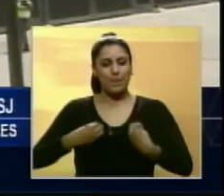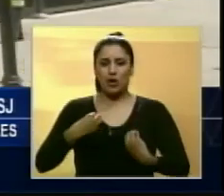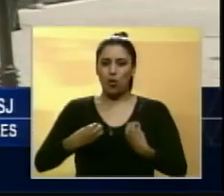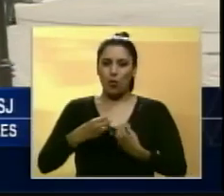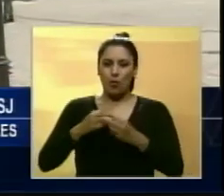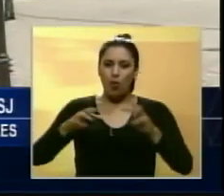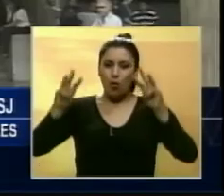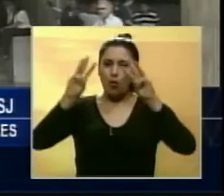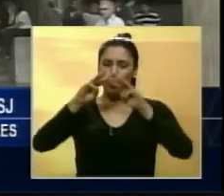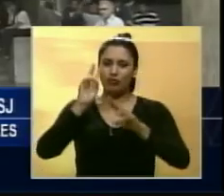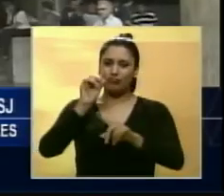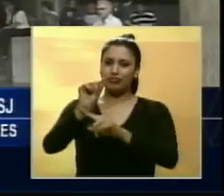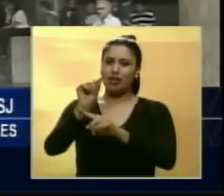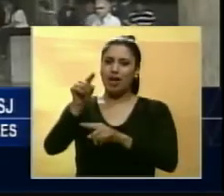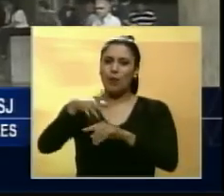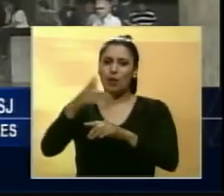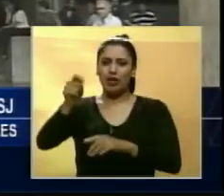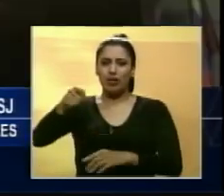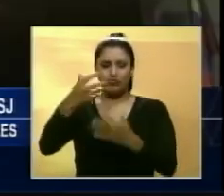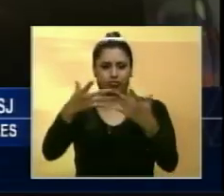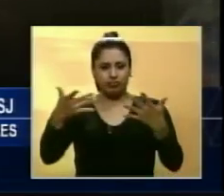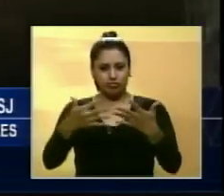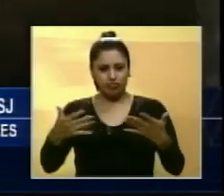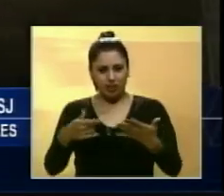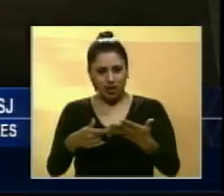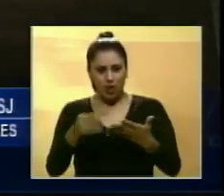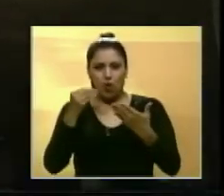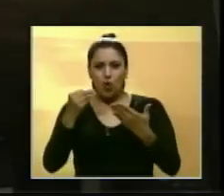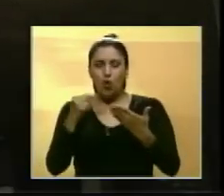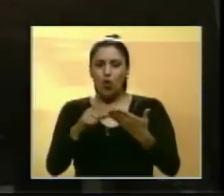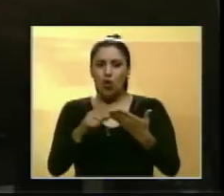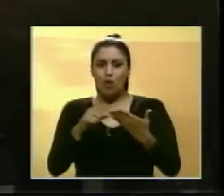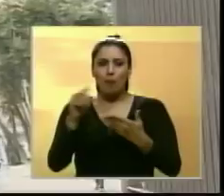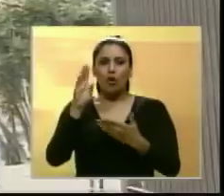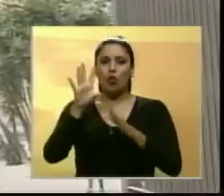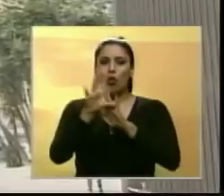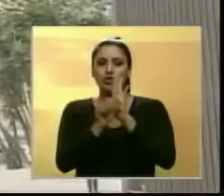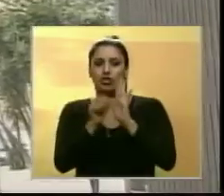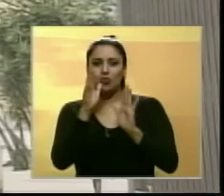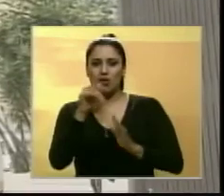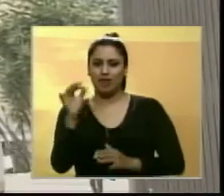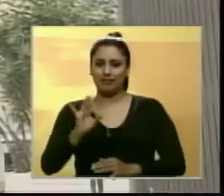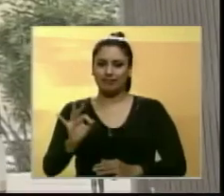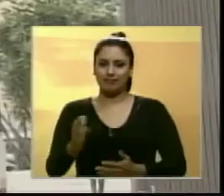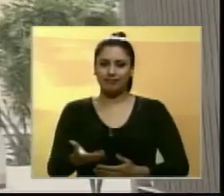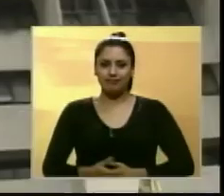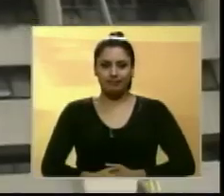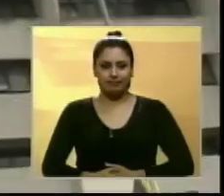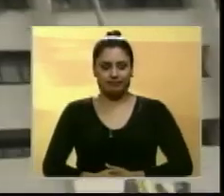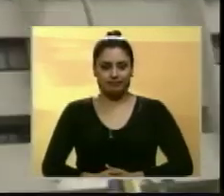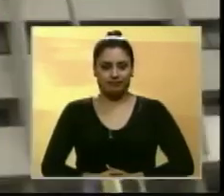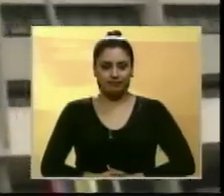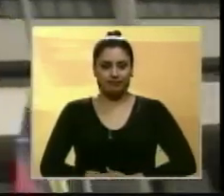el hecho de que se haya declarado el texto en su integridad como anticonstitucional.